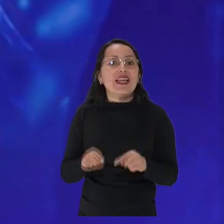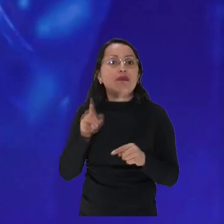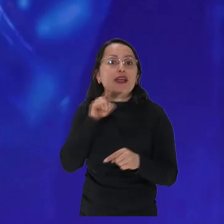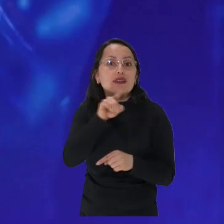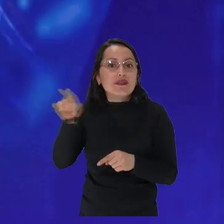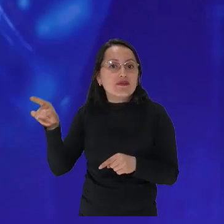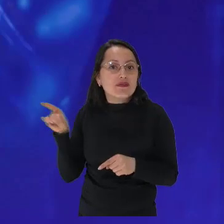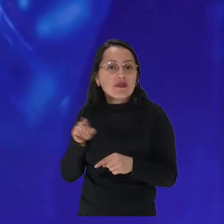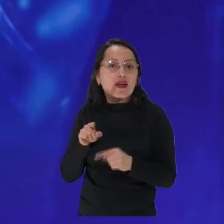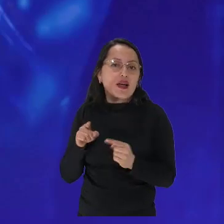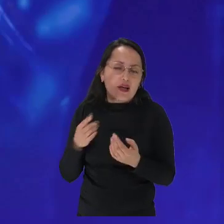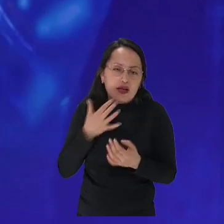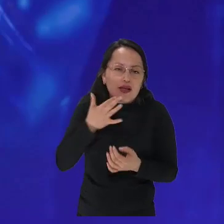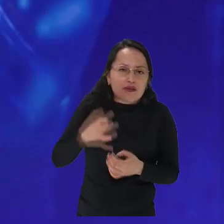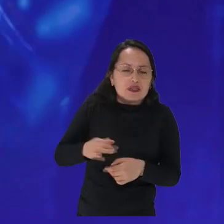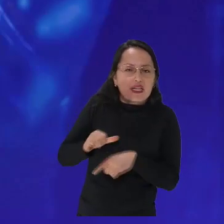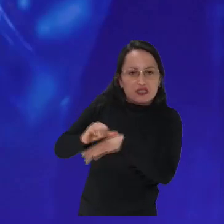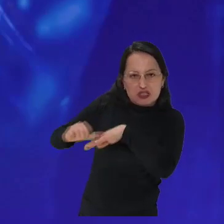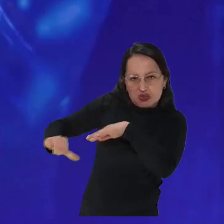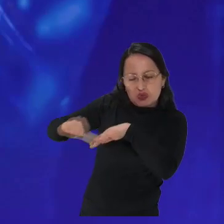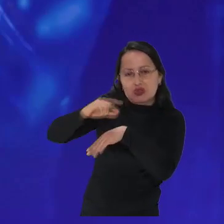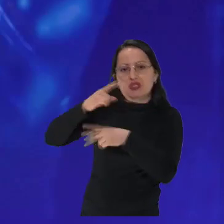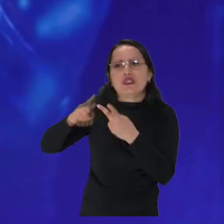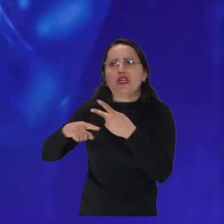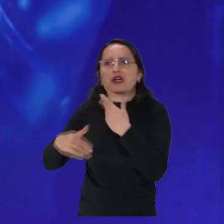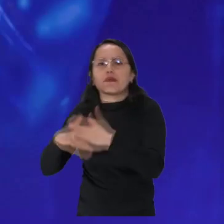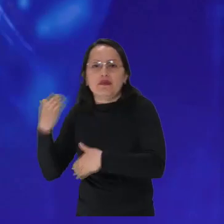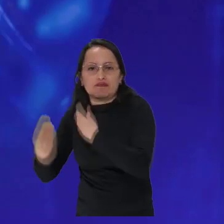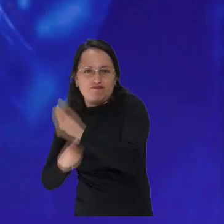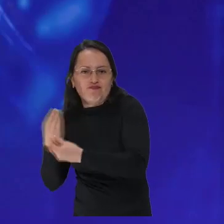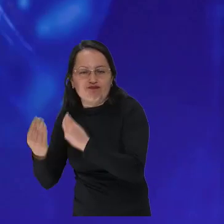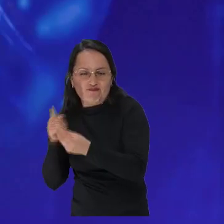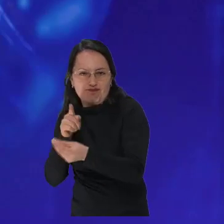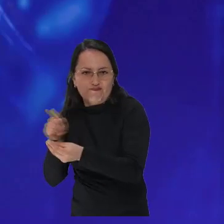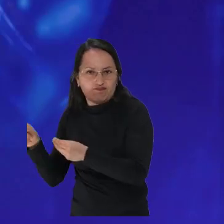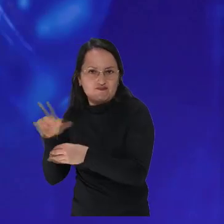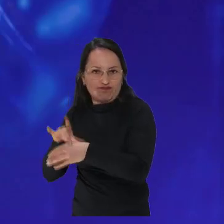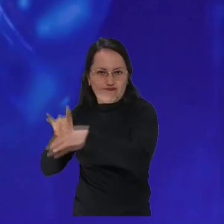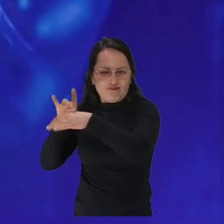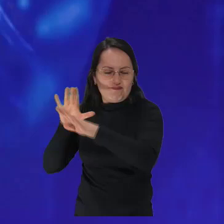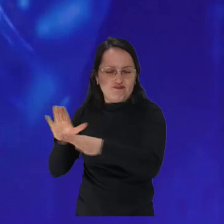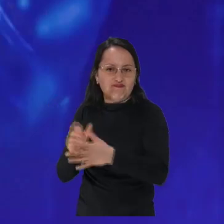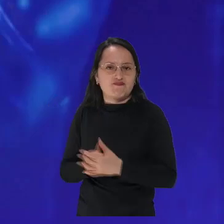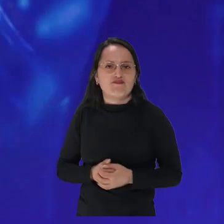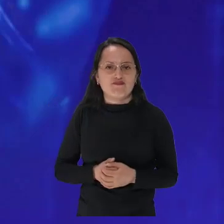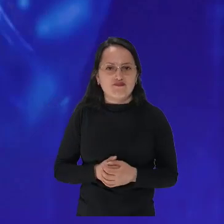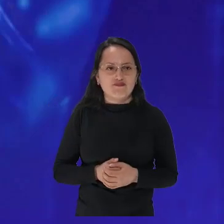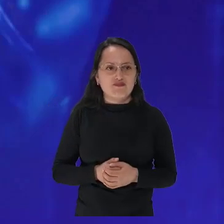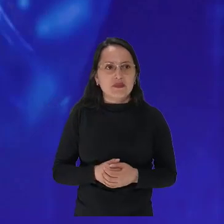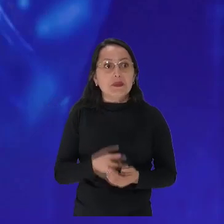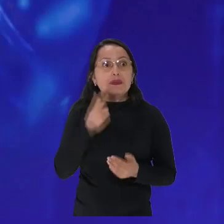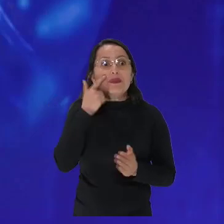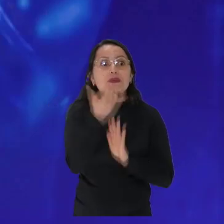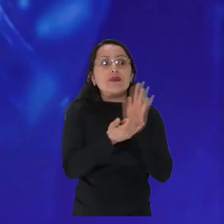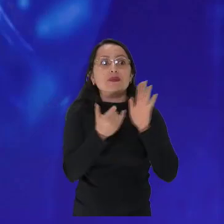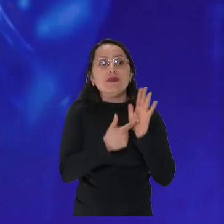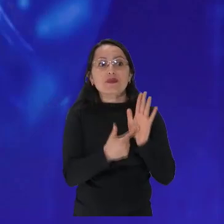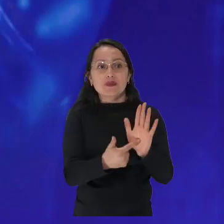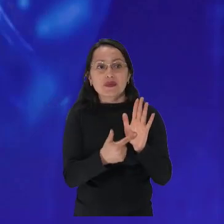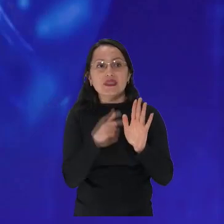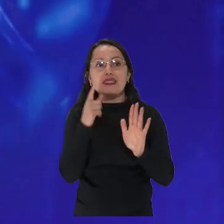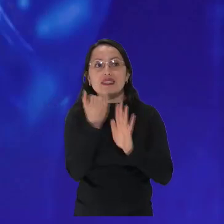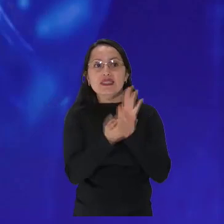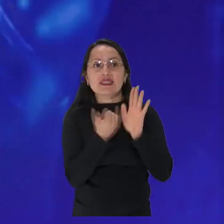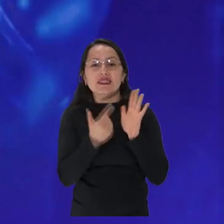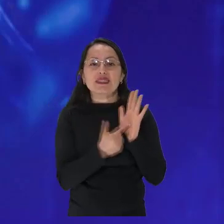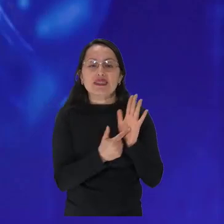como en la parte de la operación y en la parte de la ejecución del día a día de nuestra medicina. Como pueden ver en la imagen, pues es una